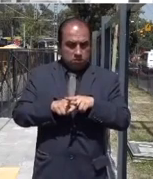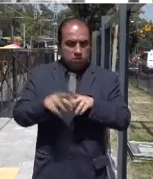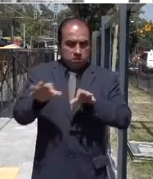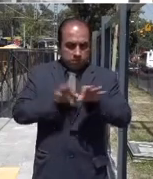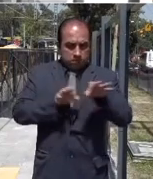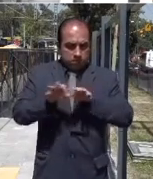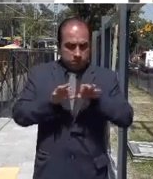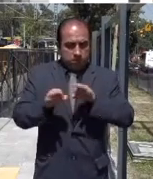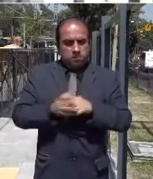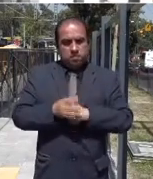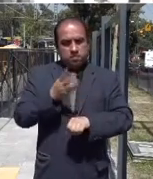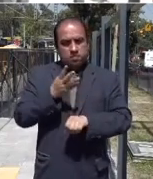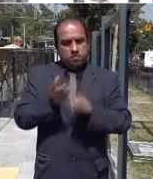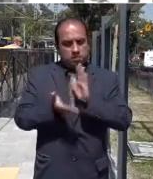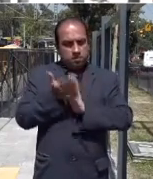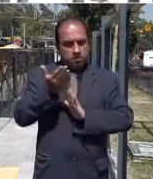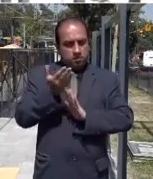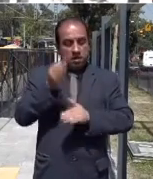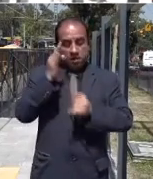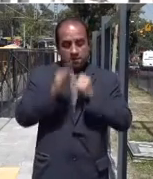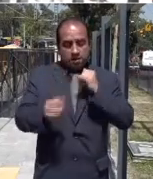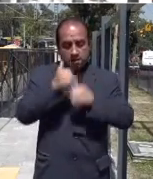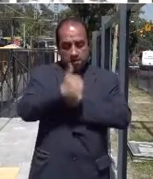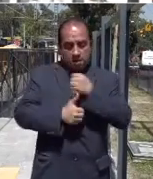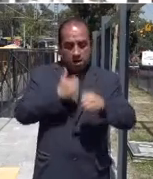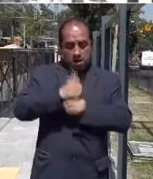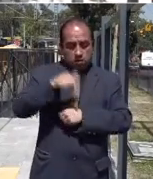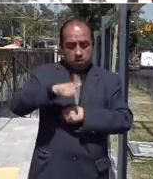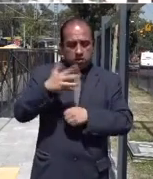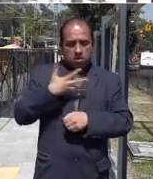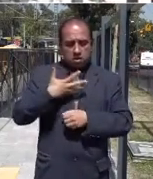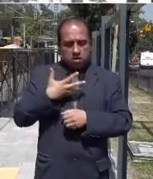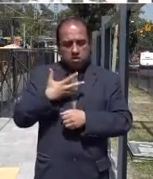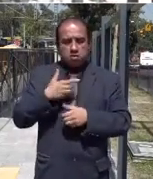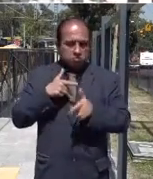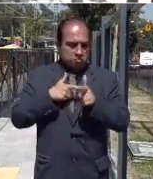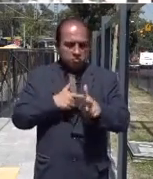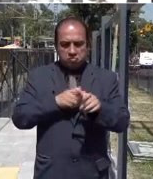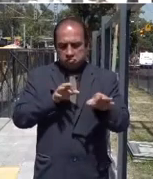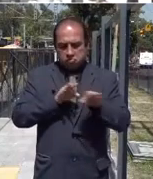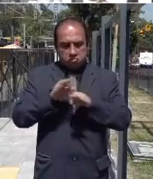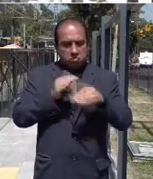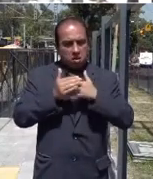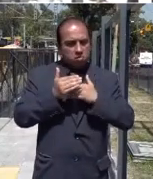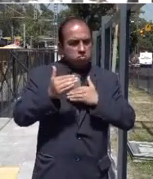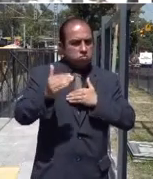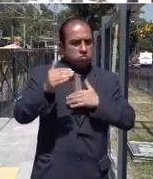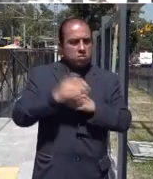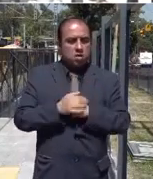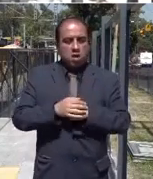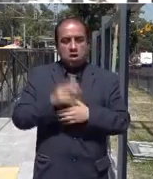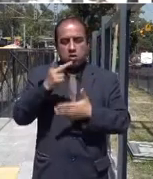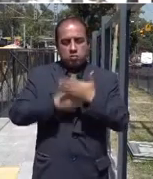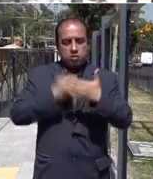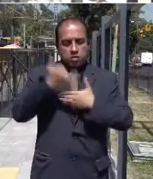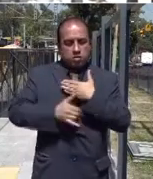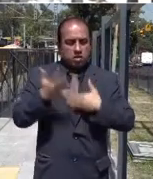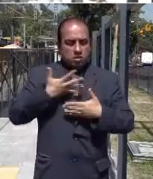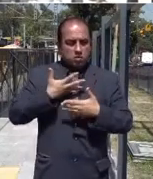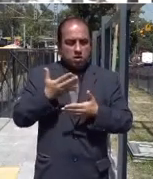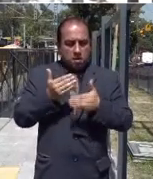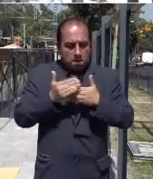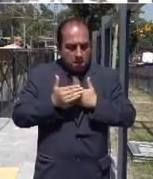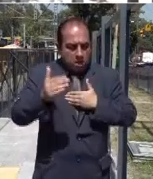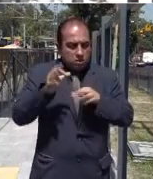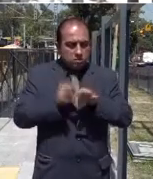obra. Al final de este año tenemos, efectivamente, seguimos avanzando en esta obra, y los proyectos que tienen un avance muy importante